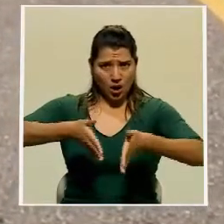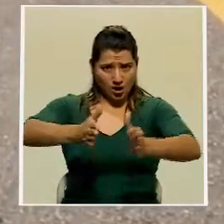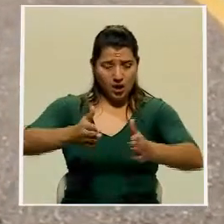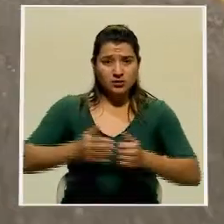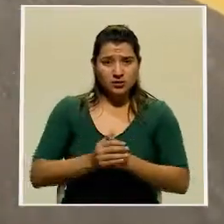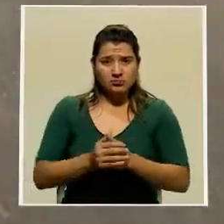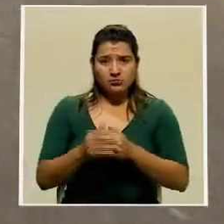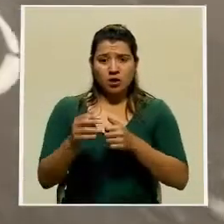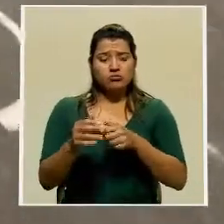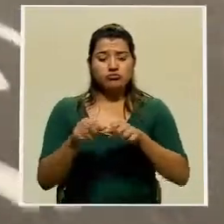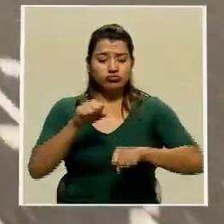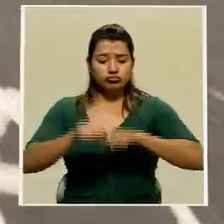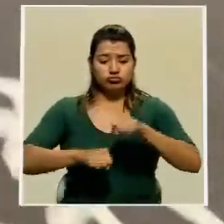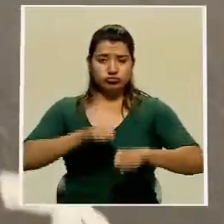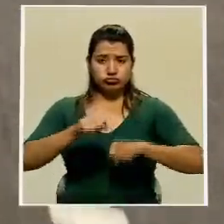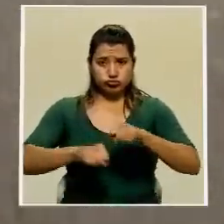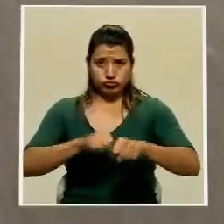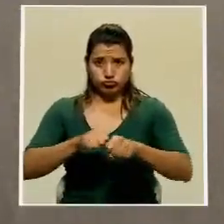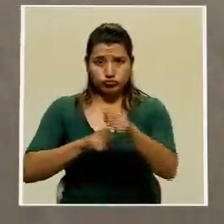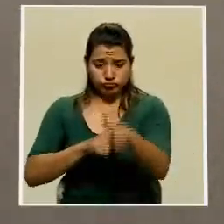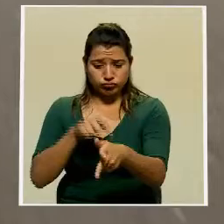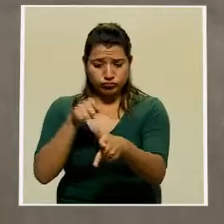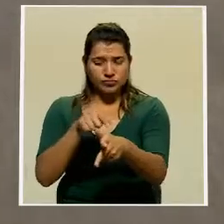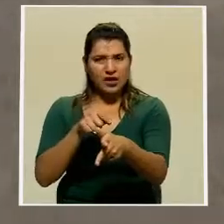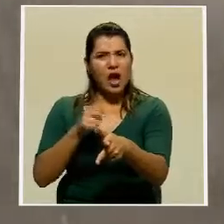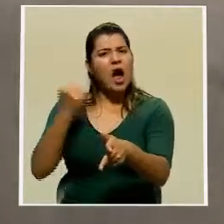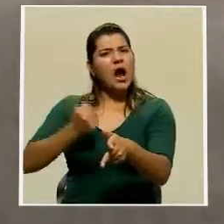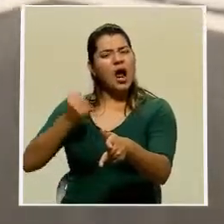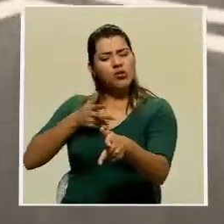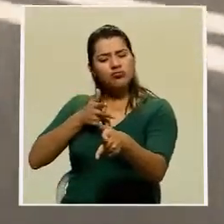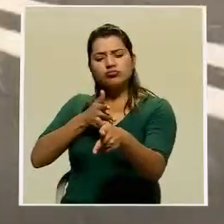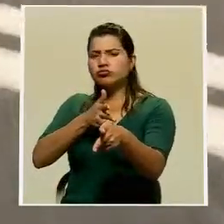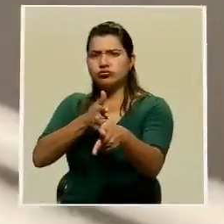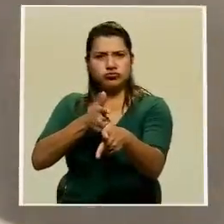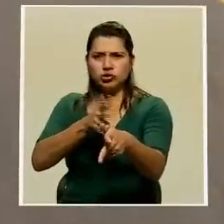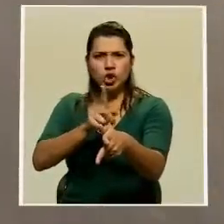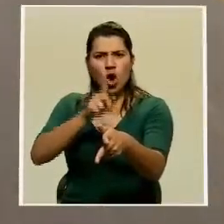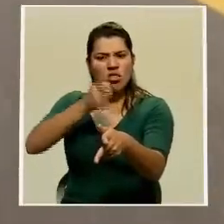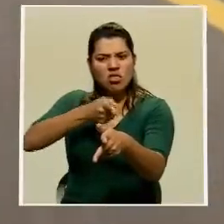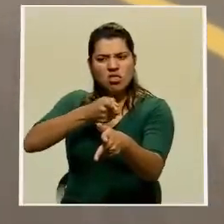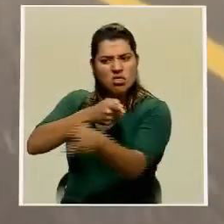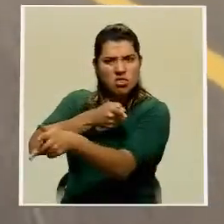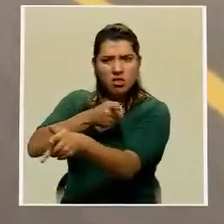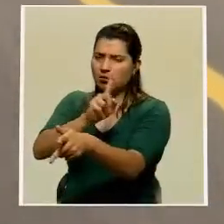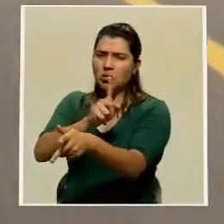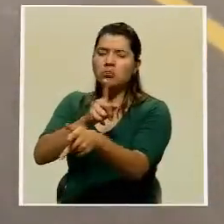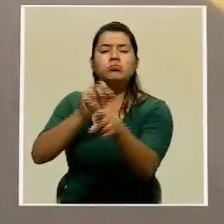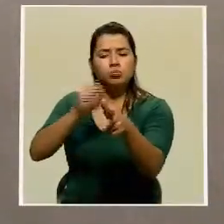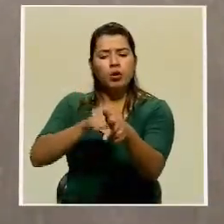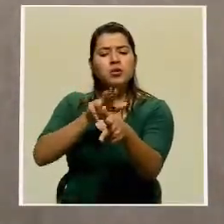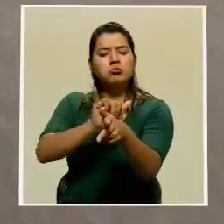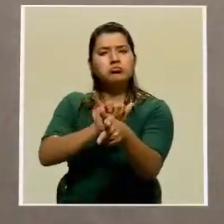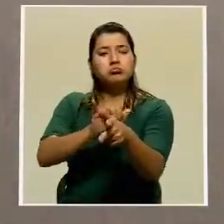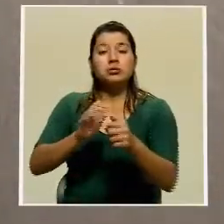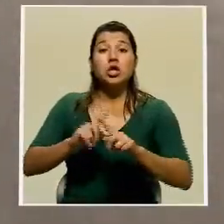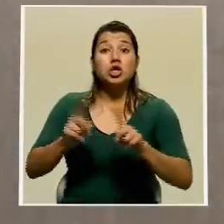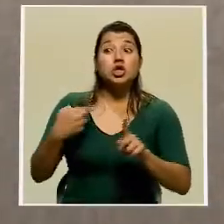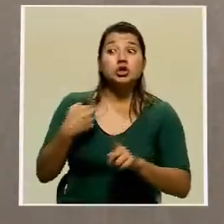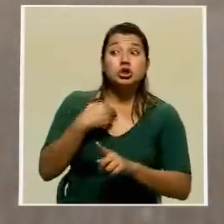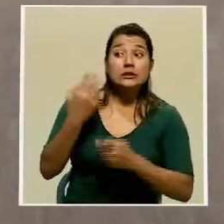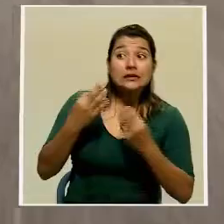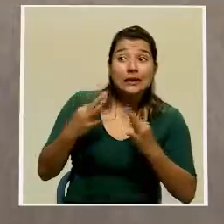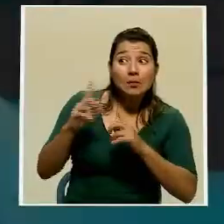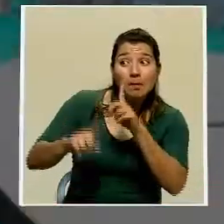obtener la explicación de la policía de tránsito, pero al cierre de edición no había un vocero disponible.